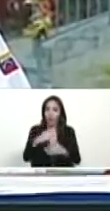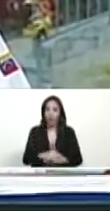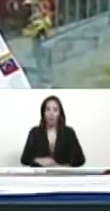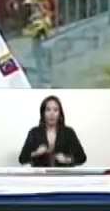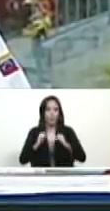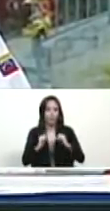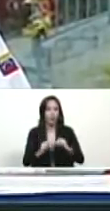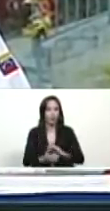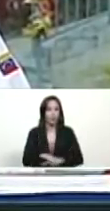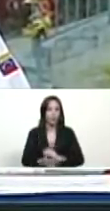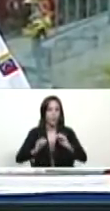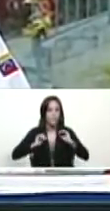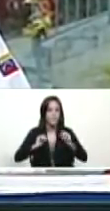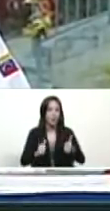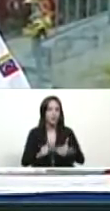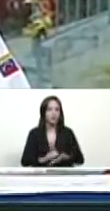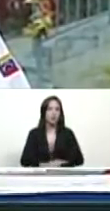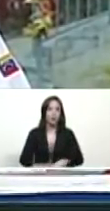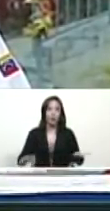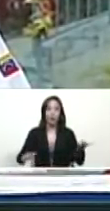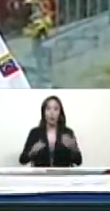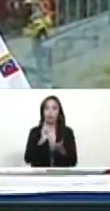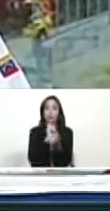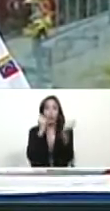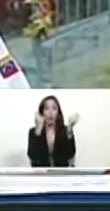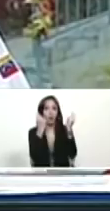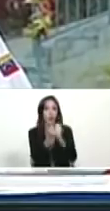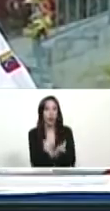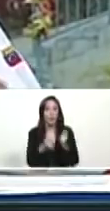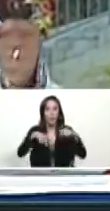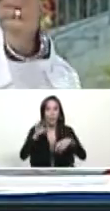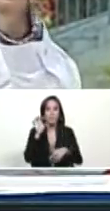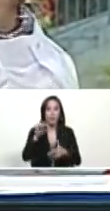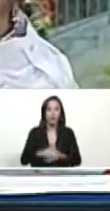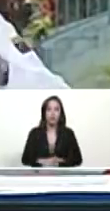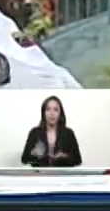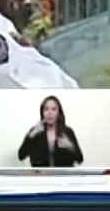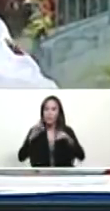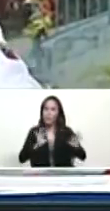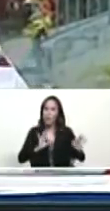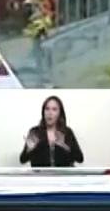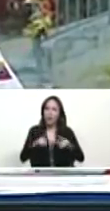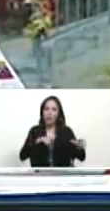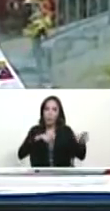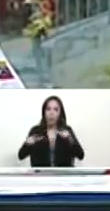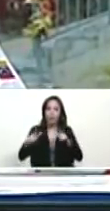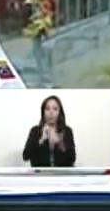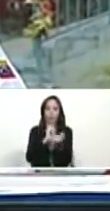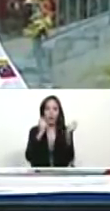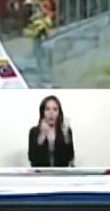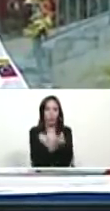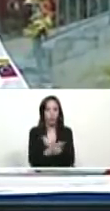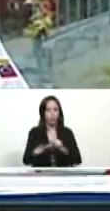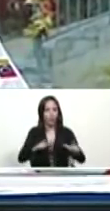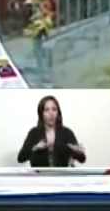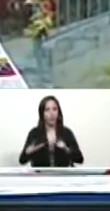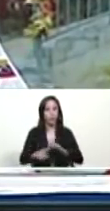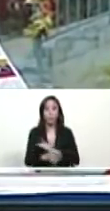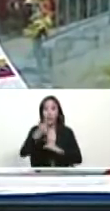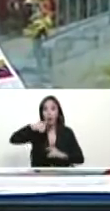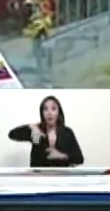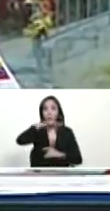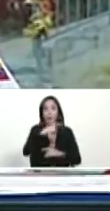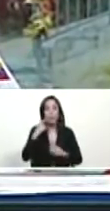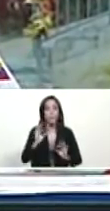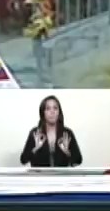2019 empieza una nueva etapa de nuestra patria. Estamos preparados para esa etapa, el pueblo está